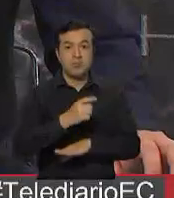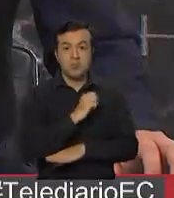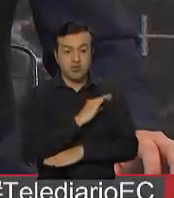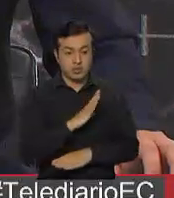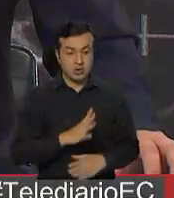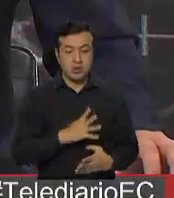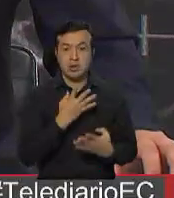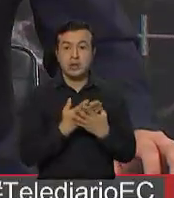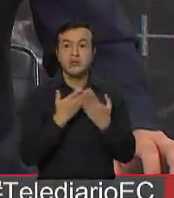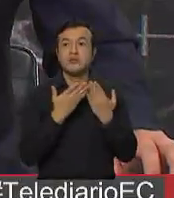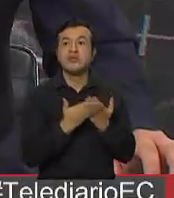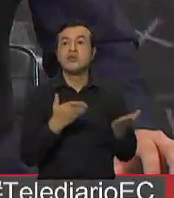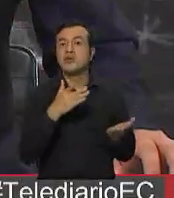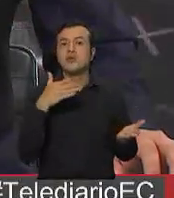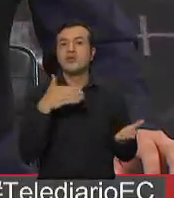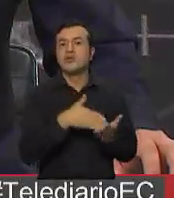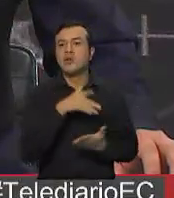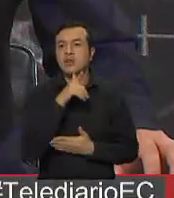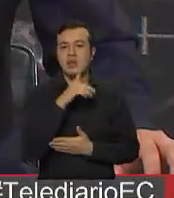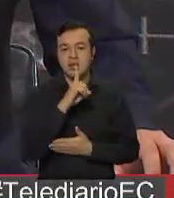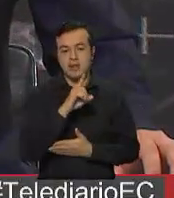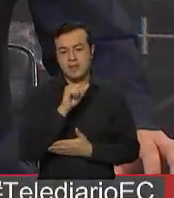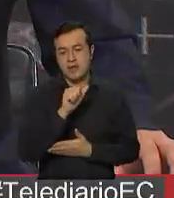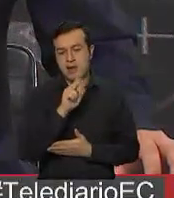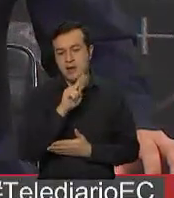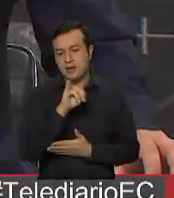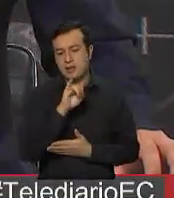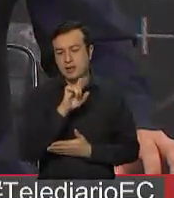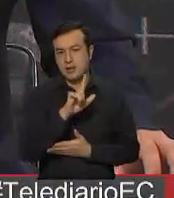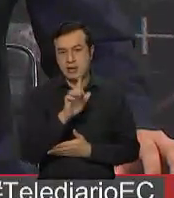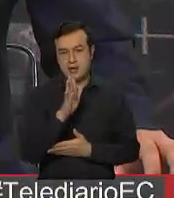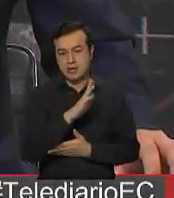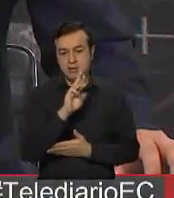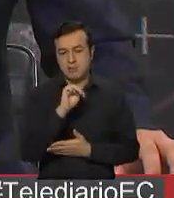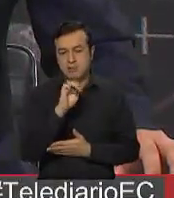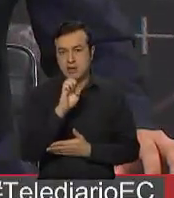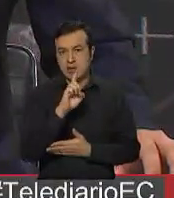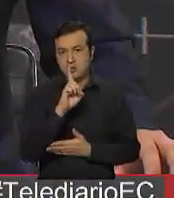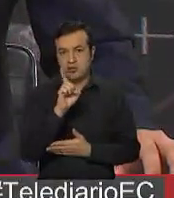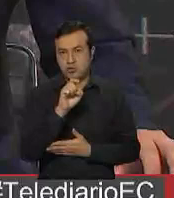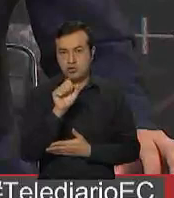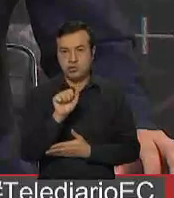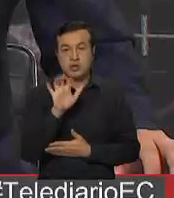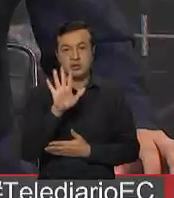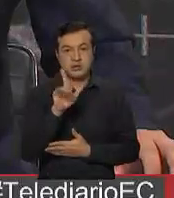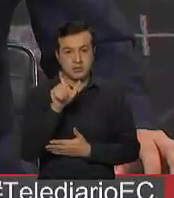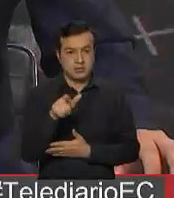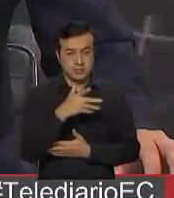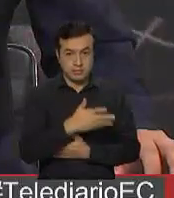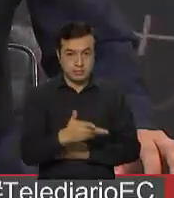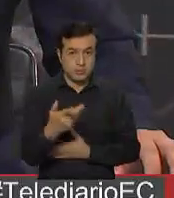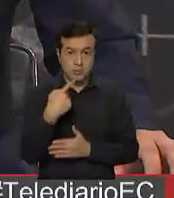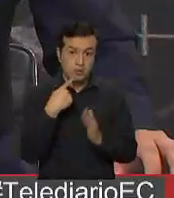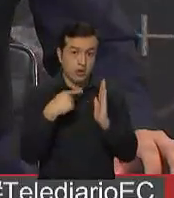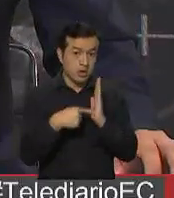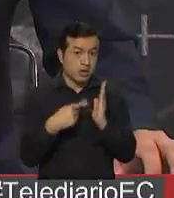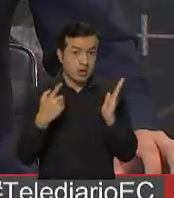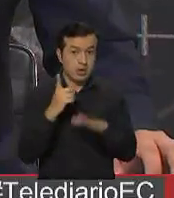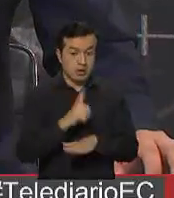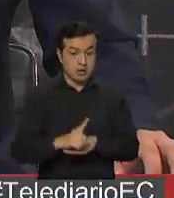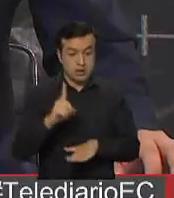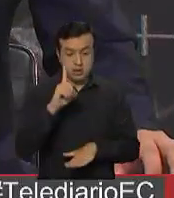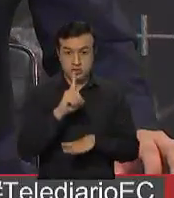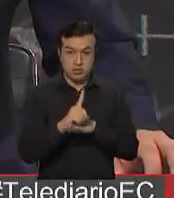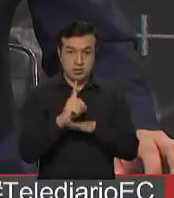prisión preventiva en contra del asambleísta Daniel Mendoza. La investigación de la Fiscalía involucra a otras 5 personas, entre ellas al director